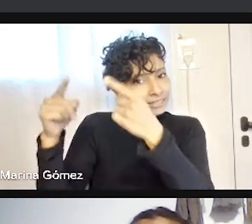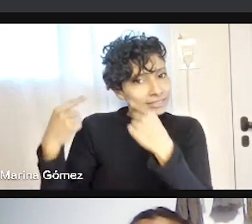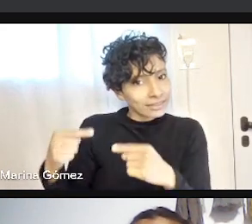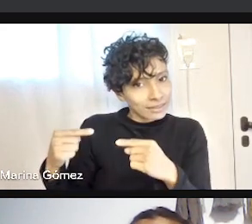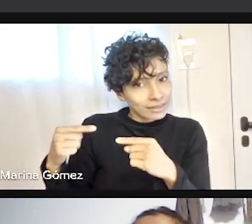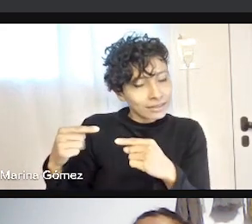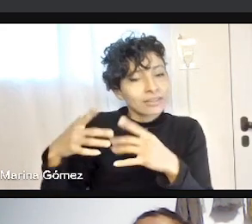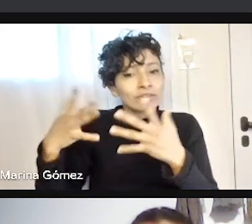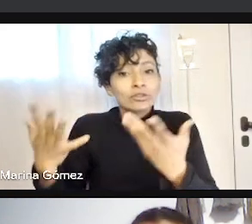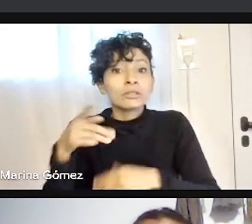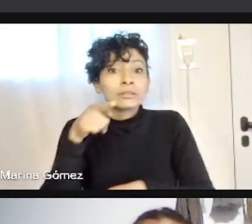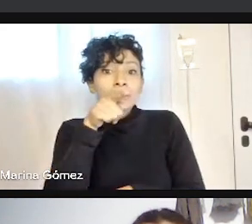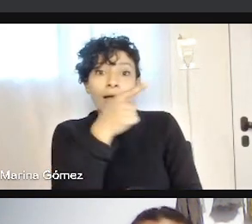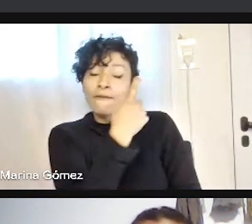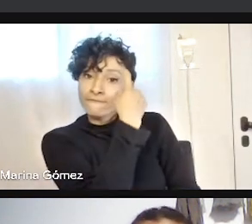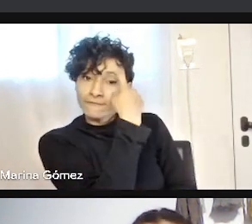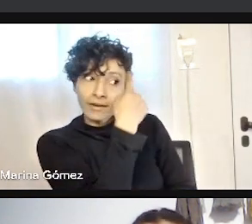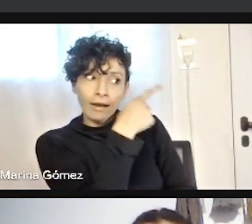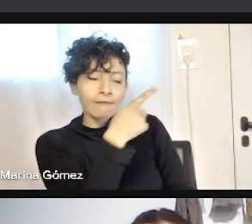utilizó